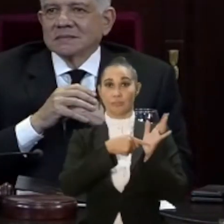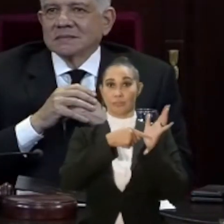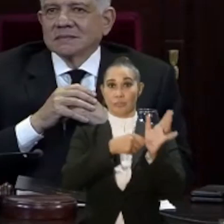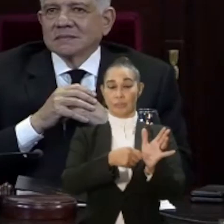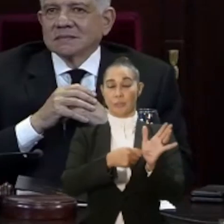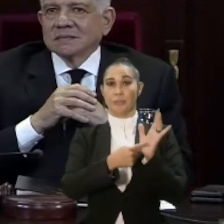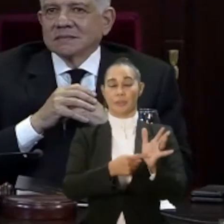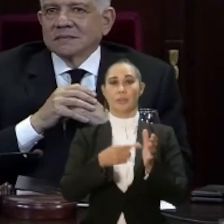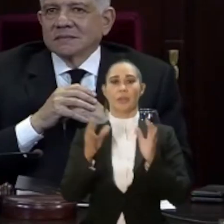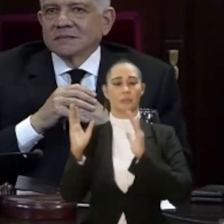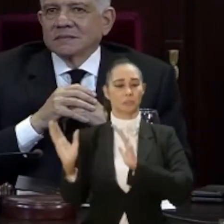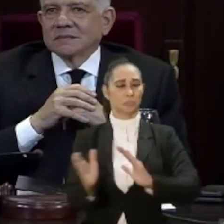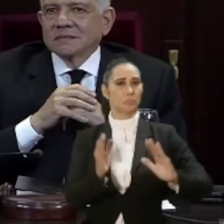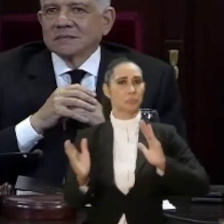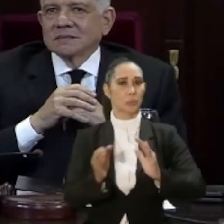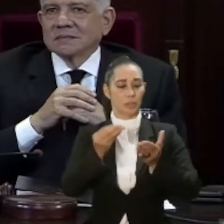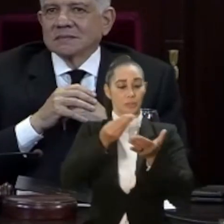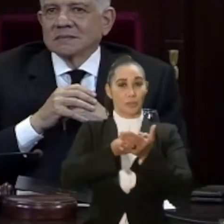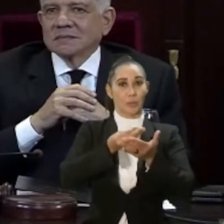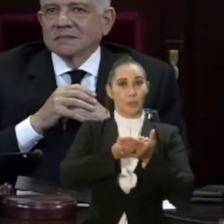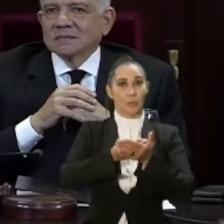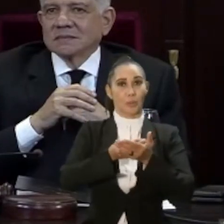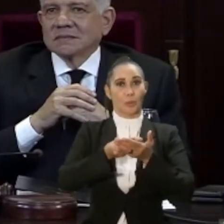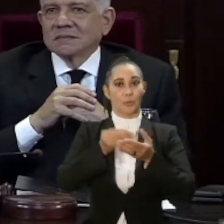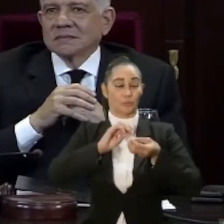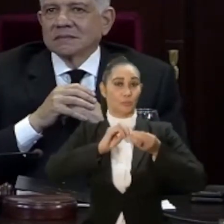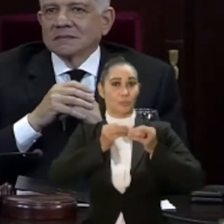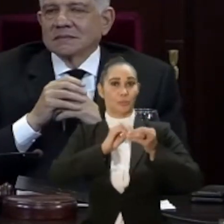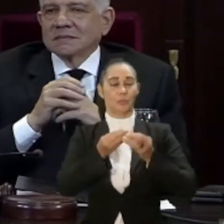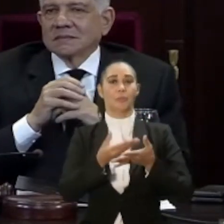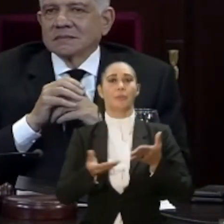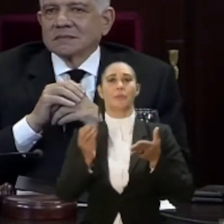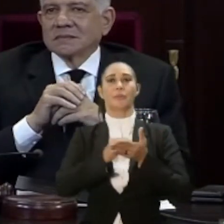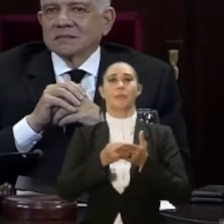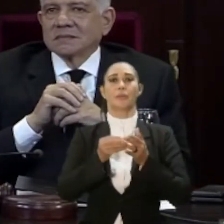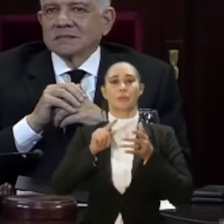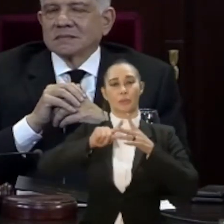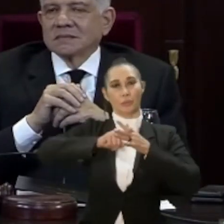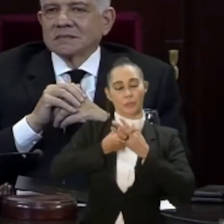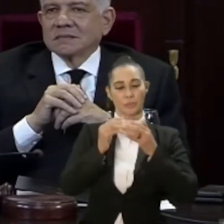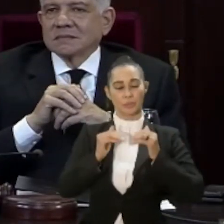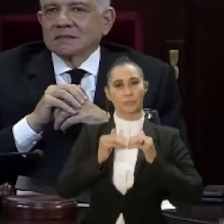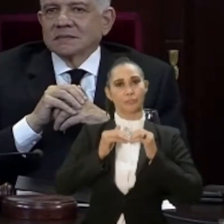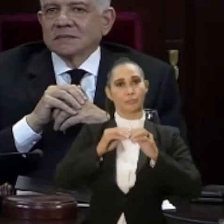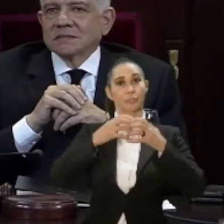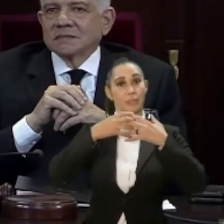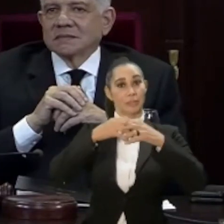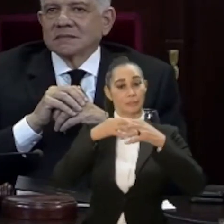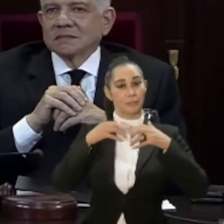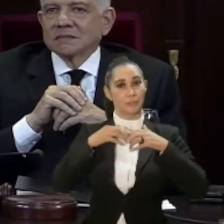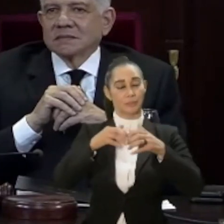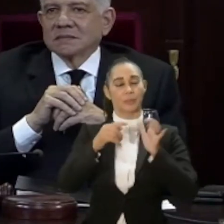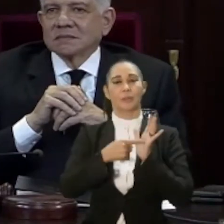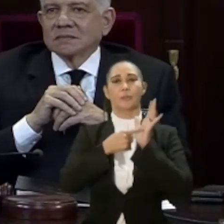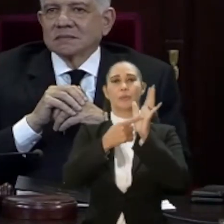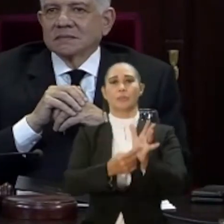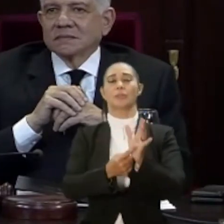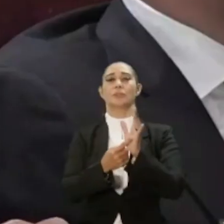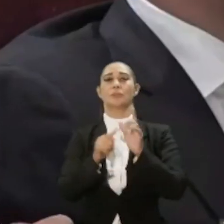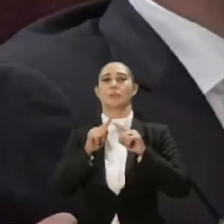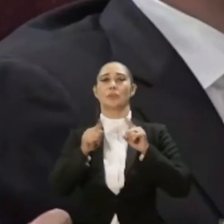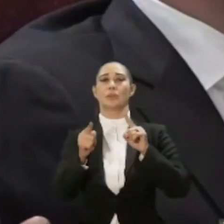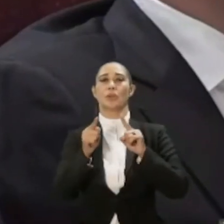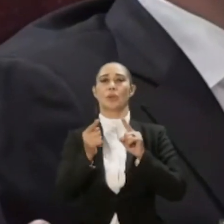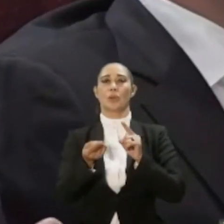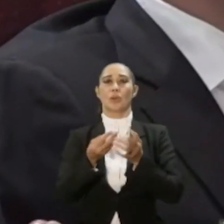estatal, organizó su contabilidad que arrastraba con deficiencias de la puesta en marcha de la central, reportando dividendos superiores a